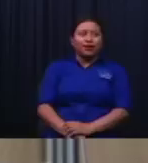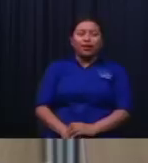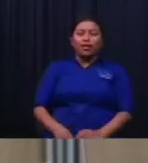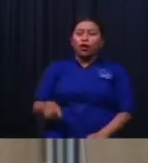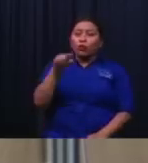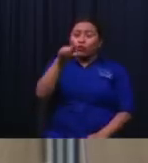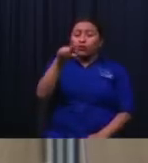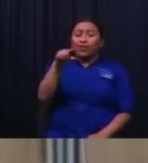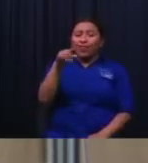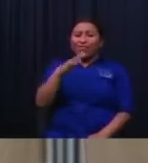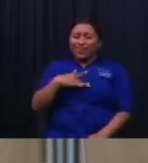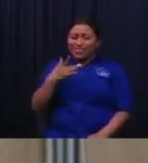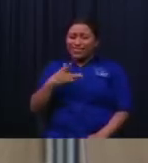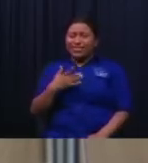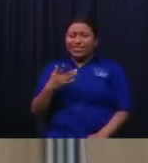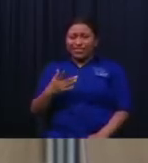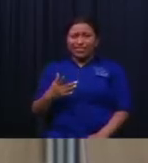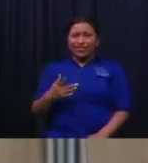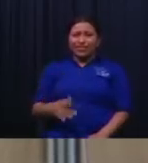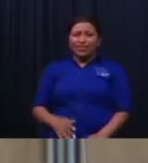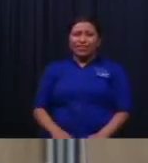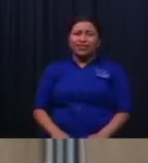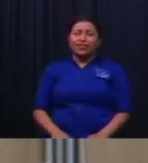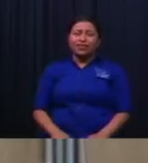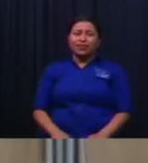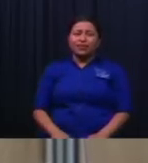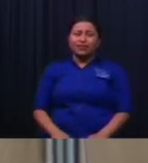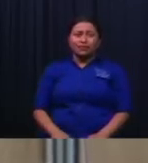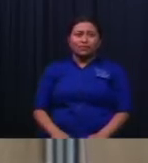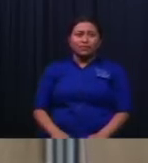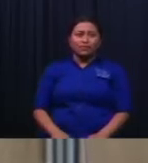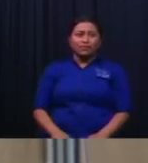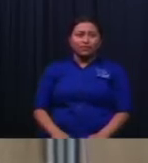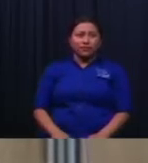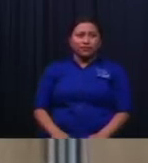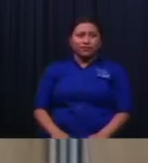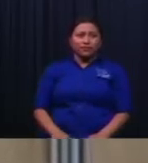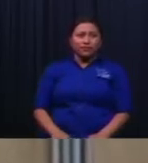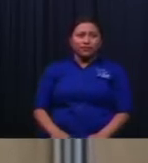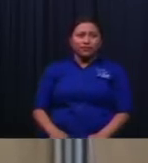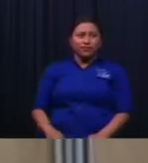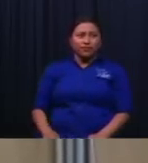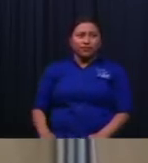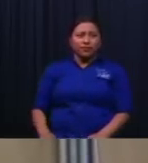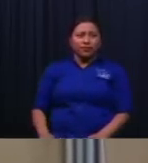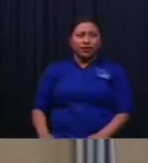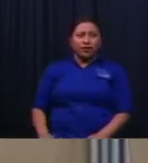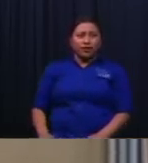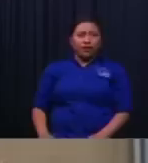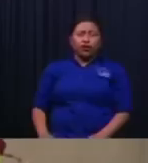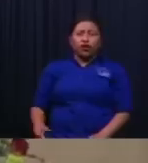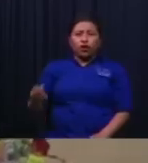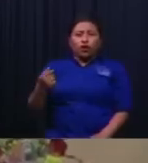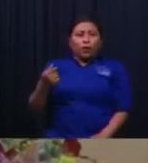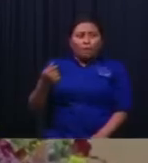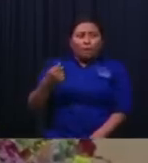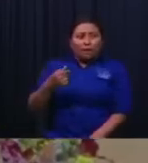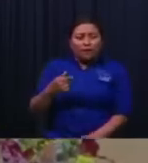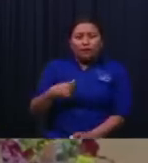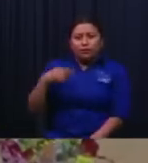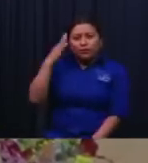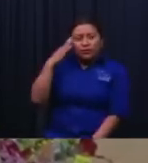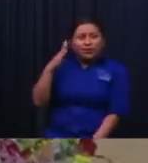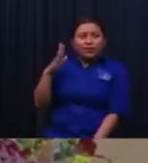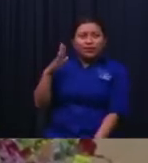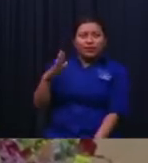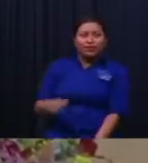casa. Dios le va a mostrar contra... Yo no sé si yo estaba o aquí fue donde lo dije en un discipulado. Yo les comentaba a